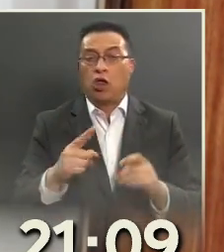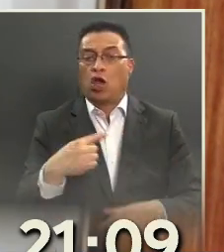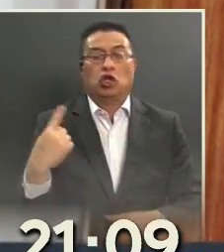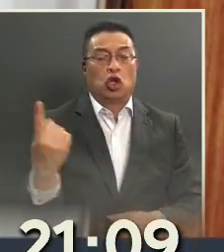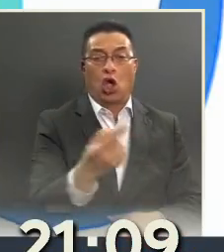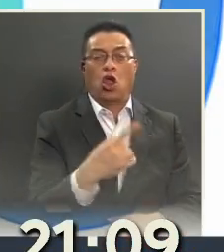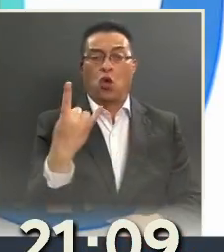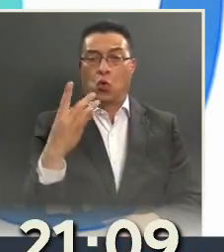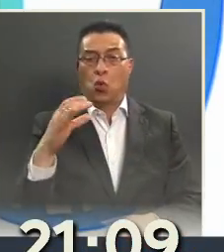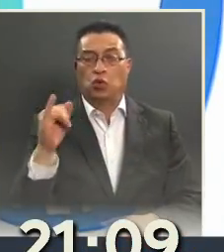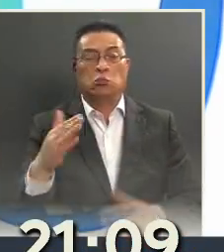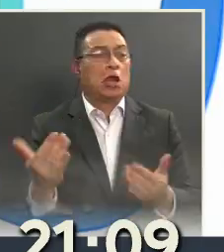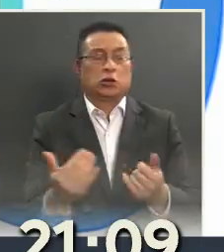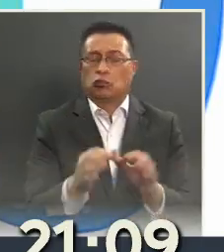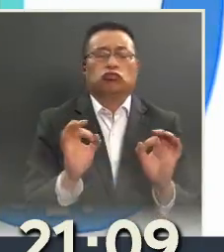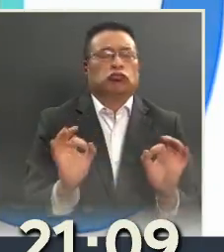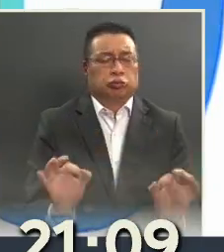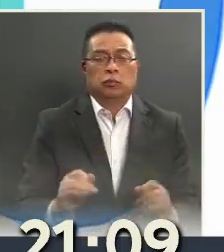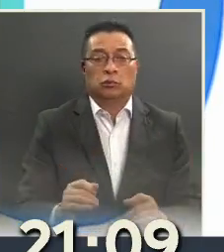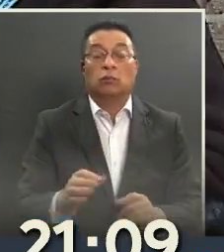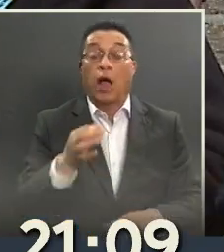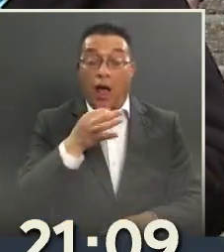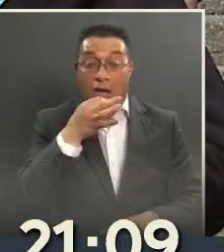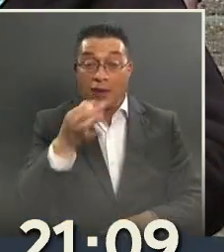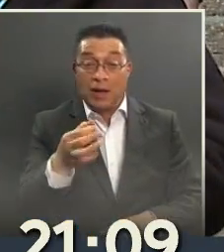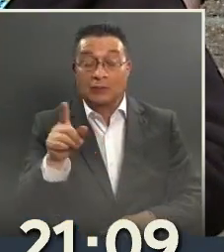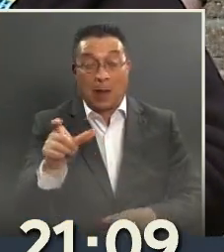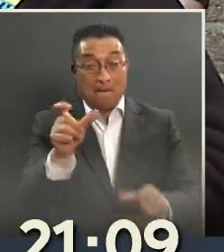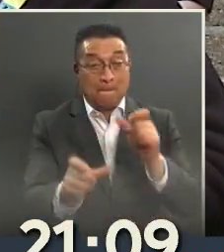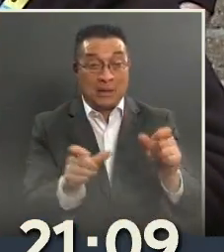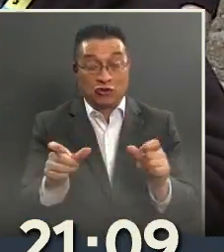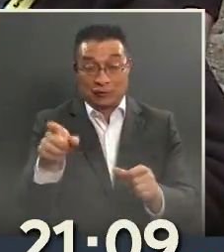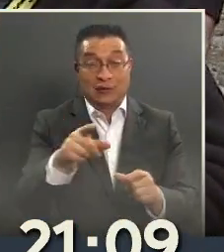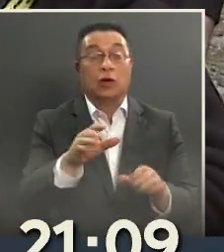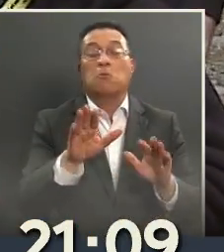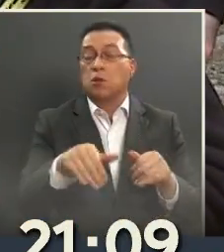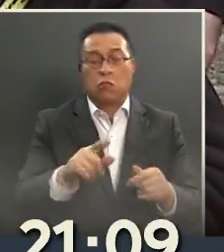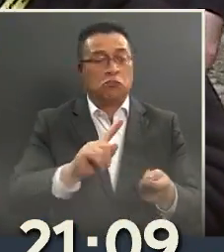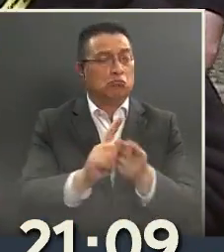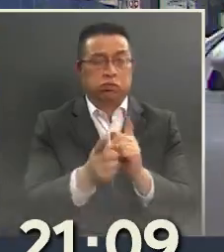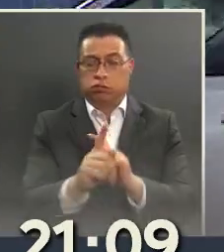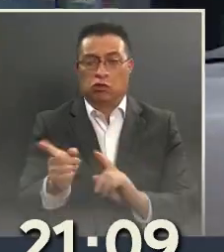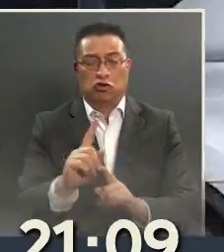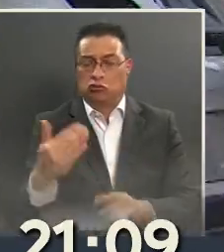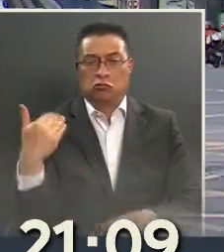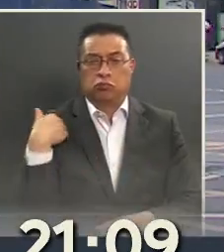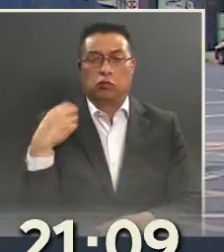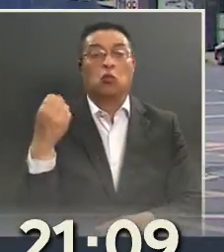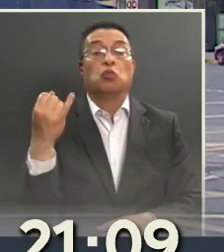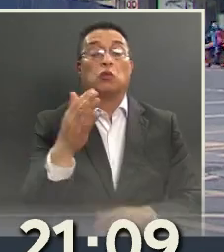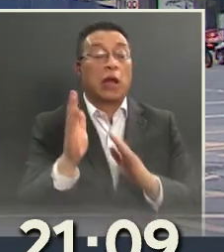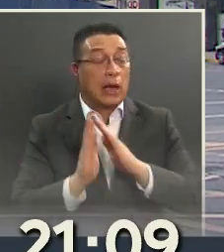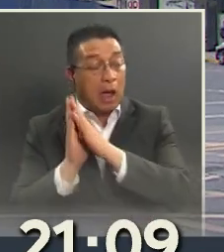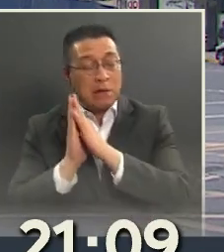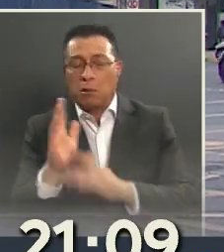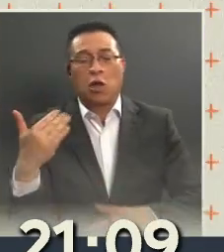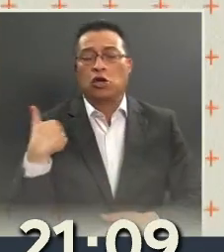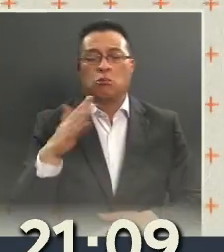que sean necesarias. Por otra parte, aseguraron que la dotación del personal se mantendrá inalterada independiente del porcentaje de ocupación de camas